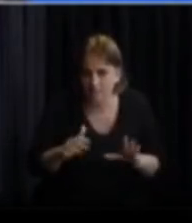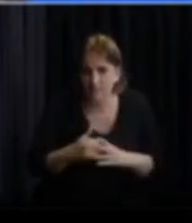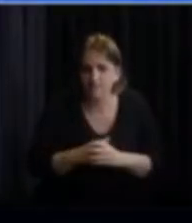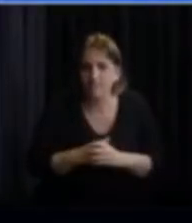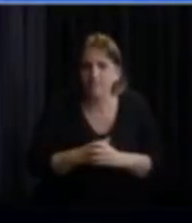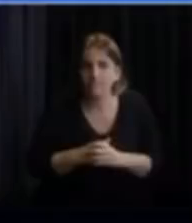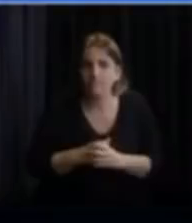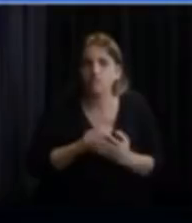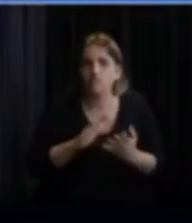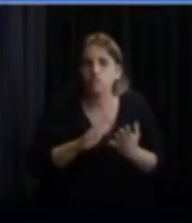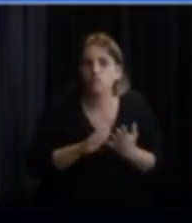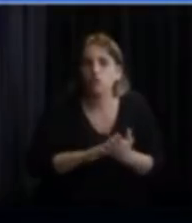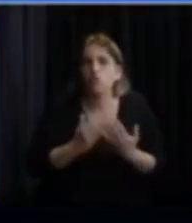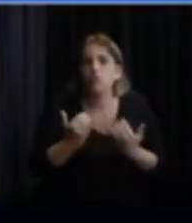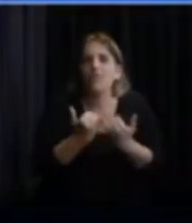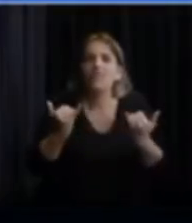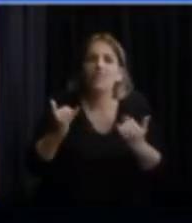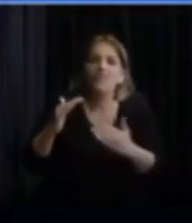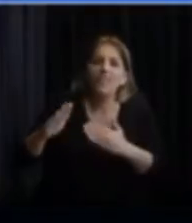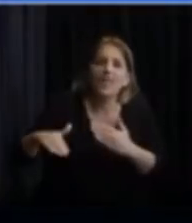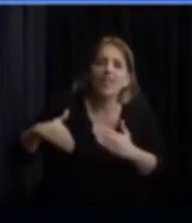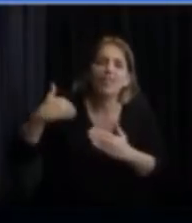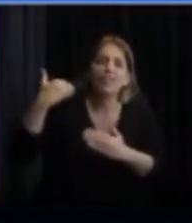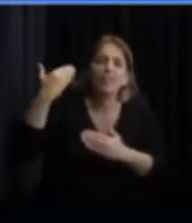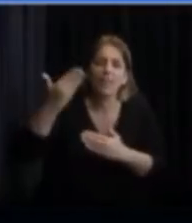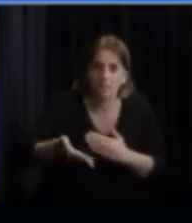que es el día después y es la salida.